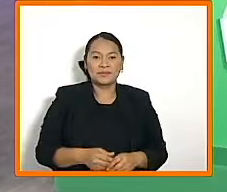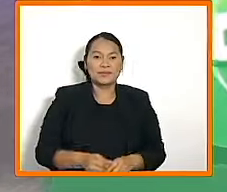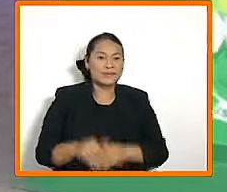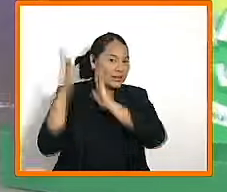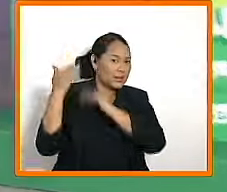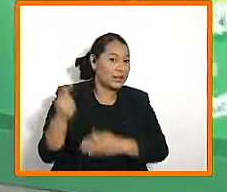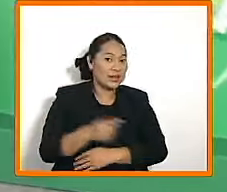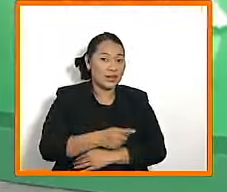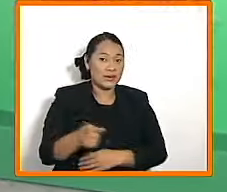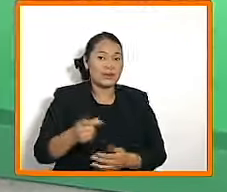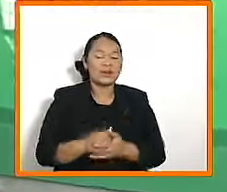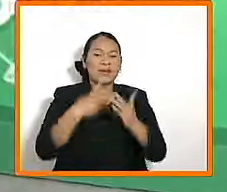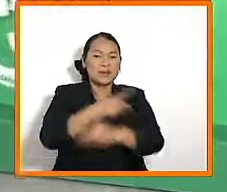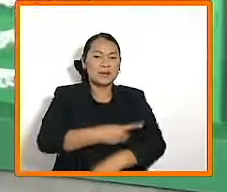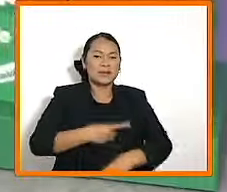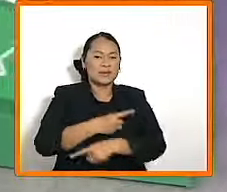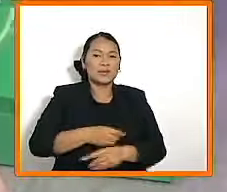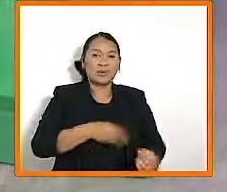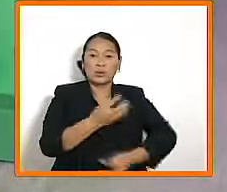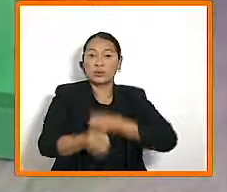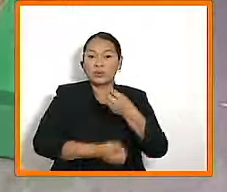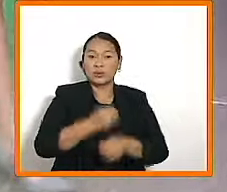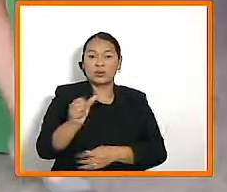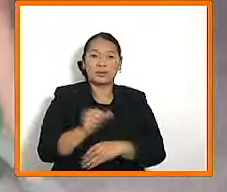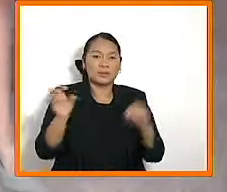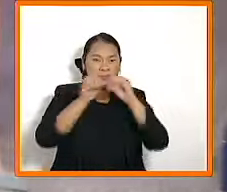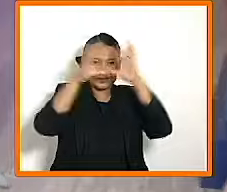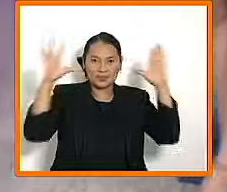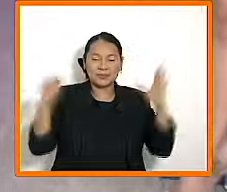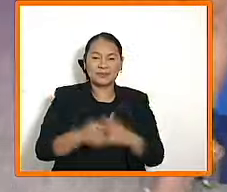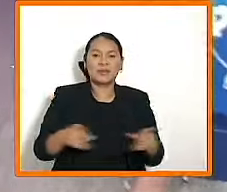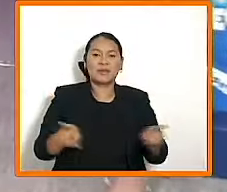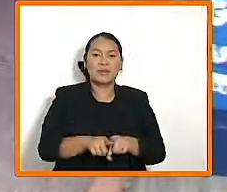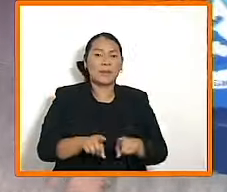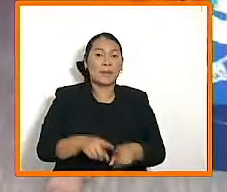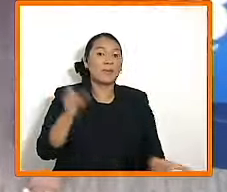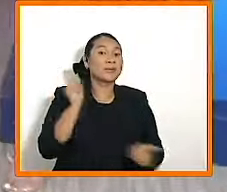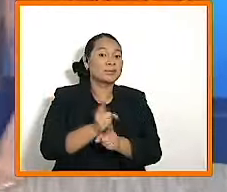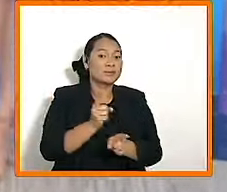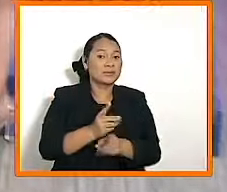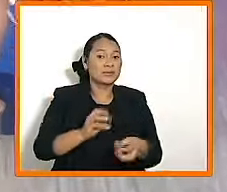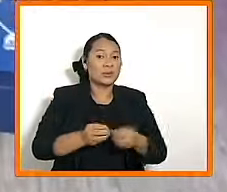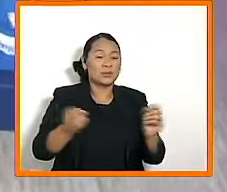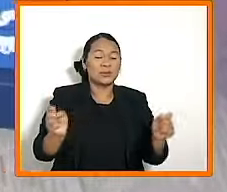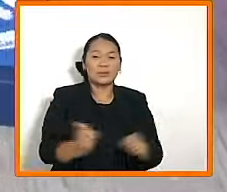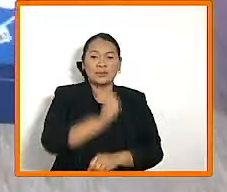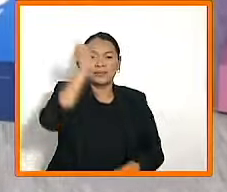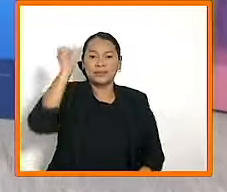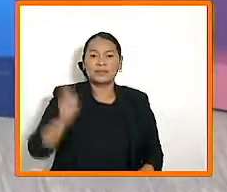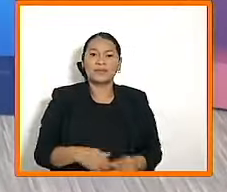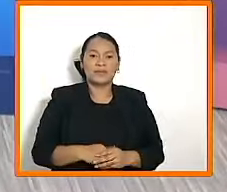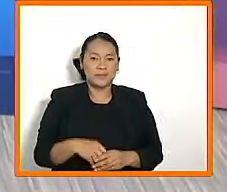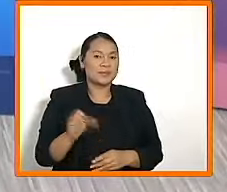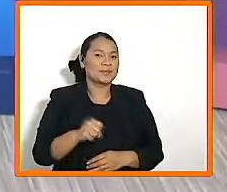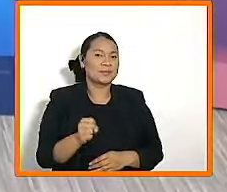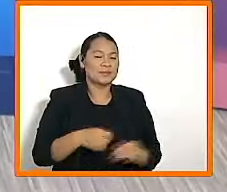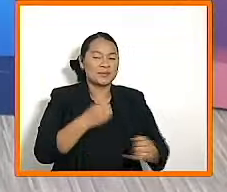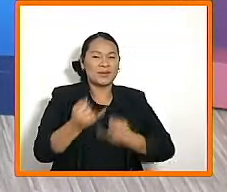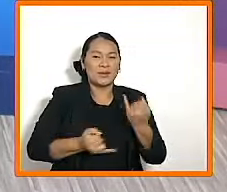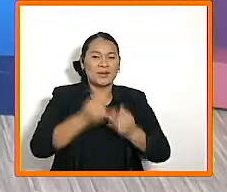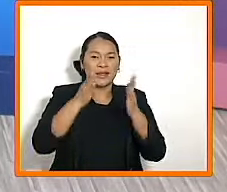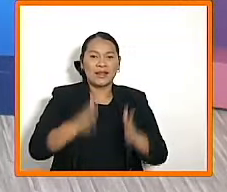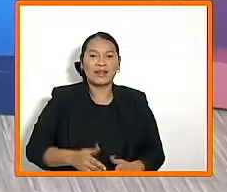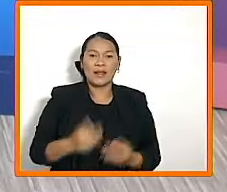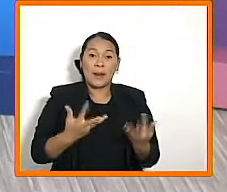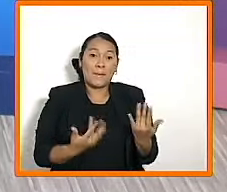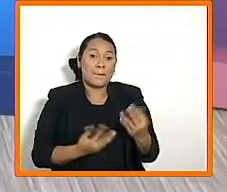hayas disfrutado de nuestro sorteo en esta mañana y sobre todo que formes parte de nuestros ganadores Kenia Así es Tatiana con mucho gusto los esperamos